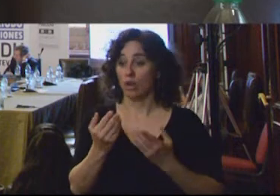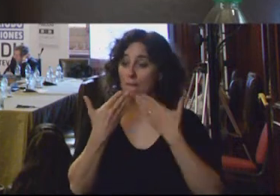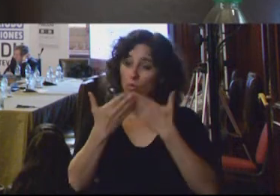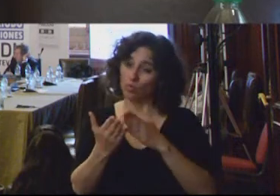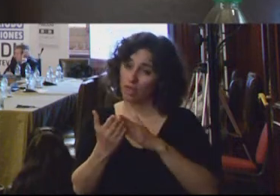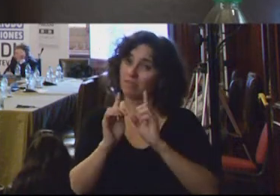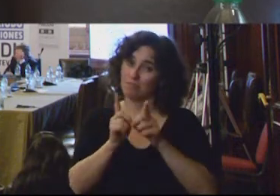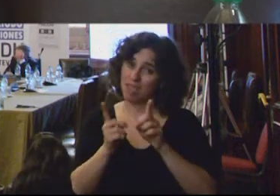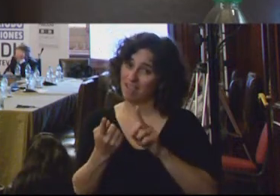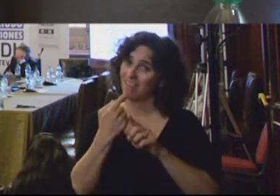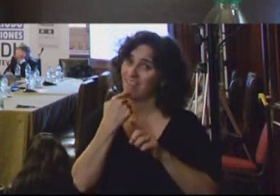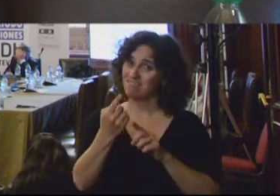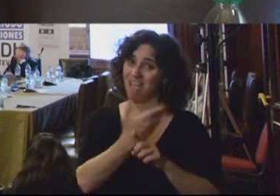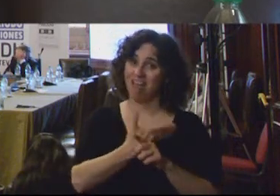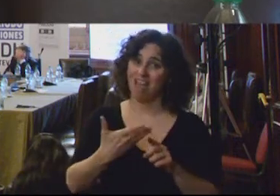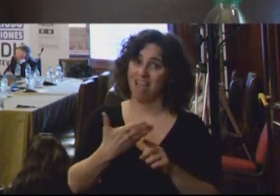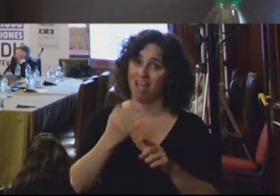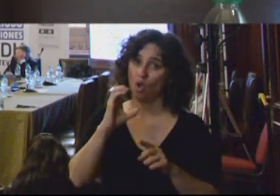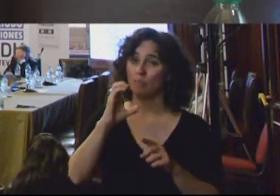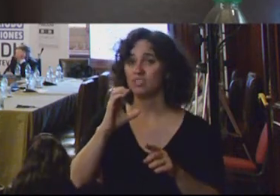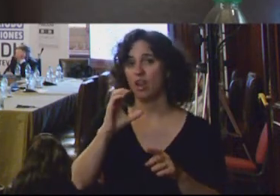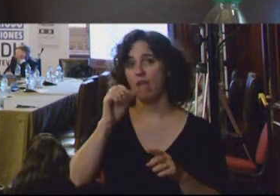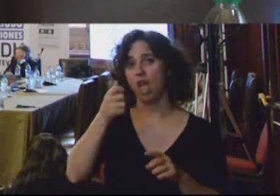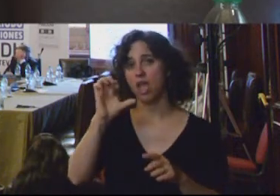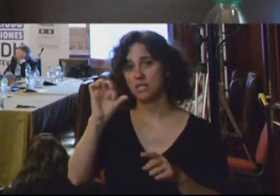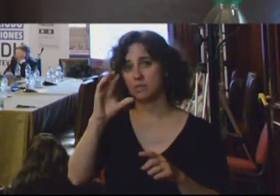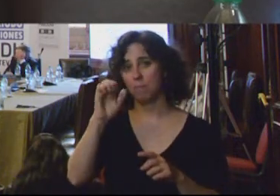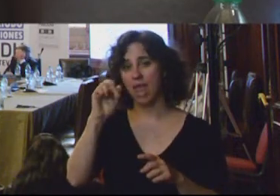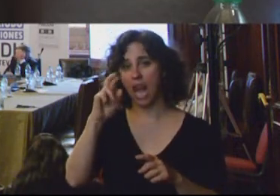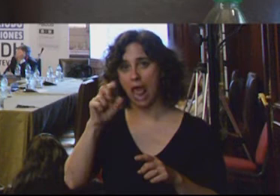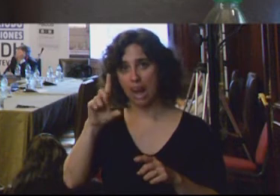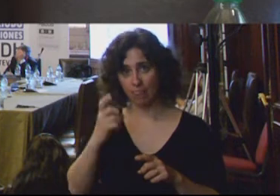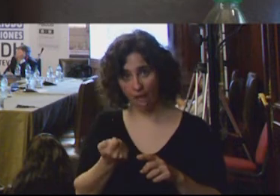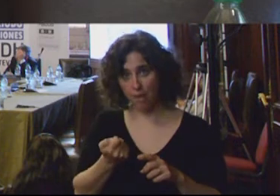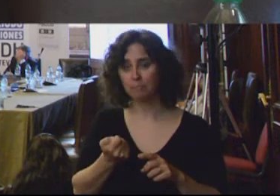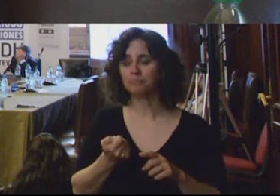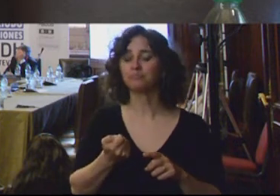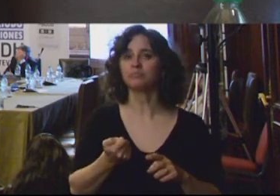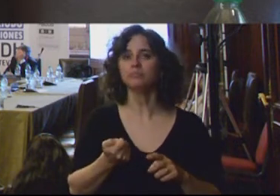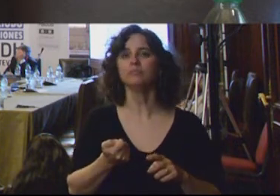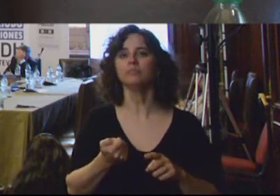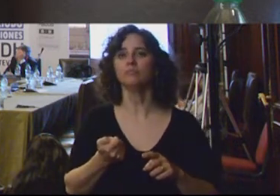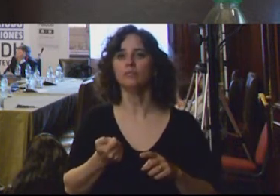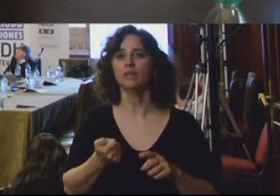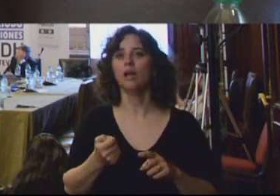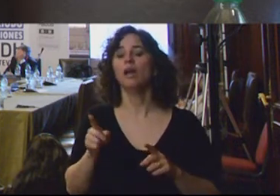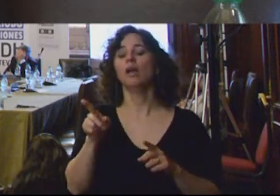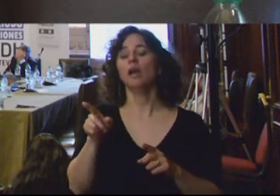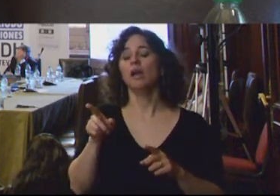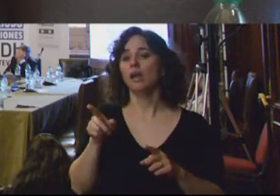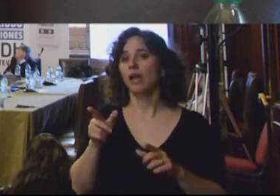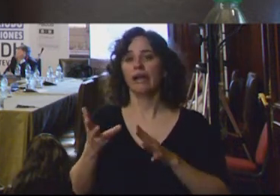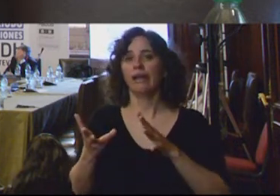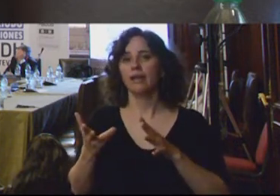la comisionada Esmeralda de Troitiño. El asunto es que